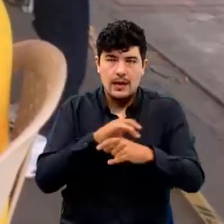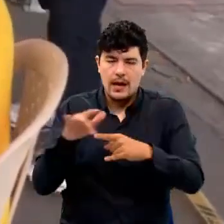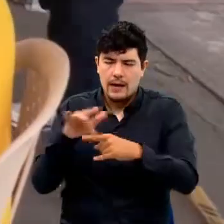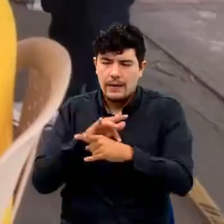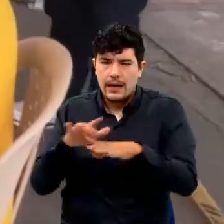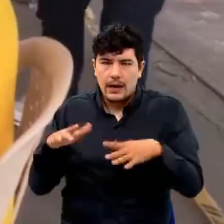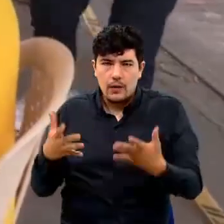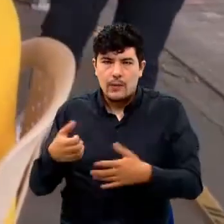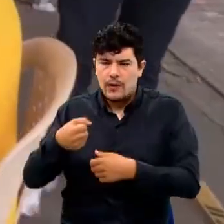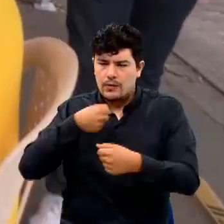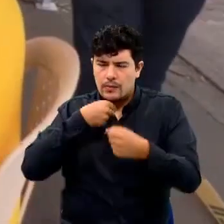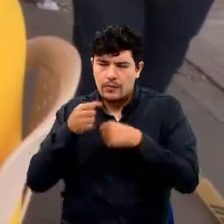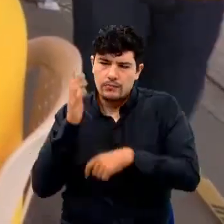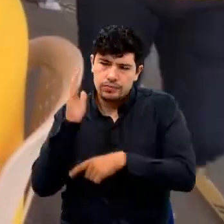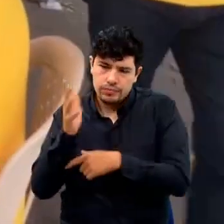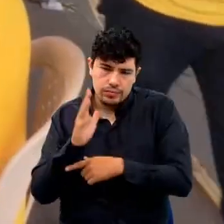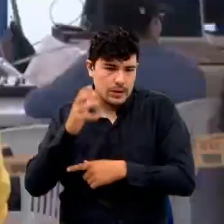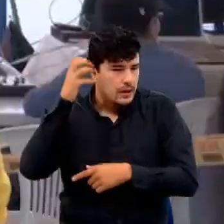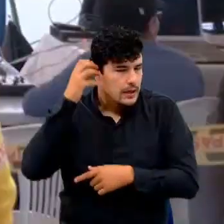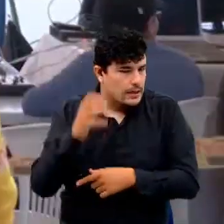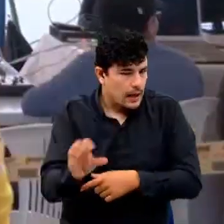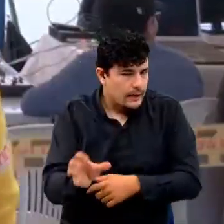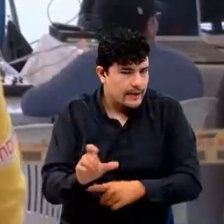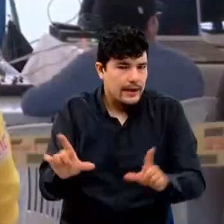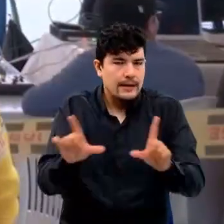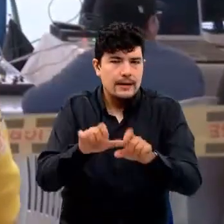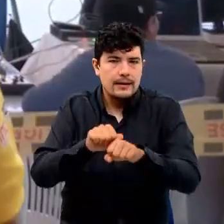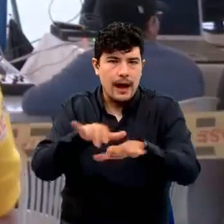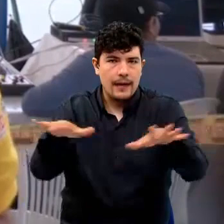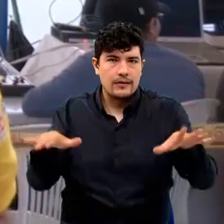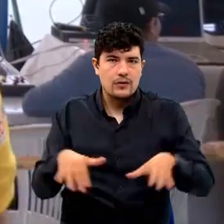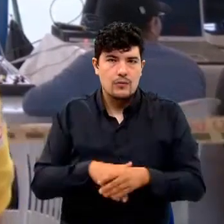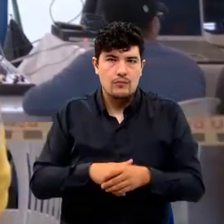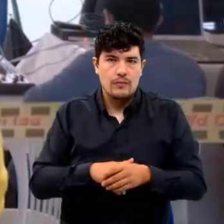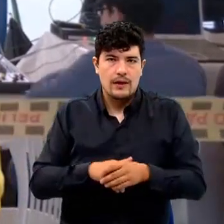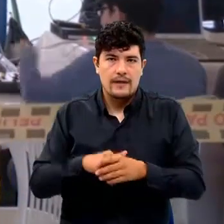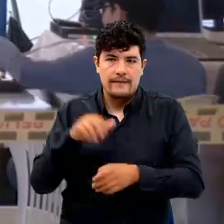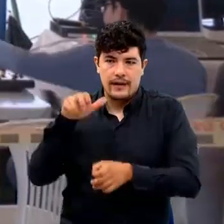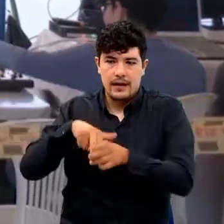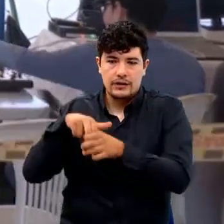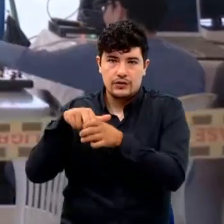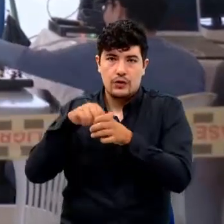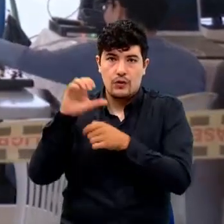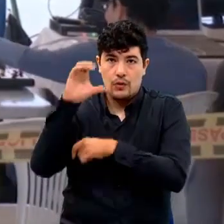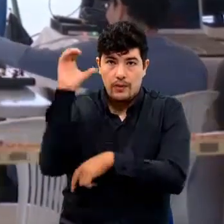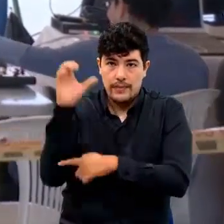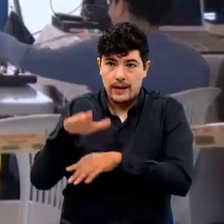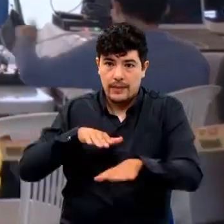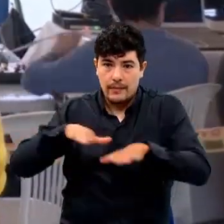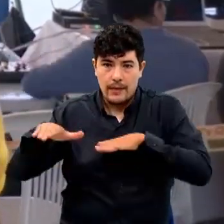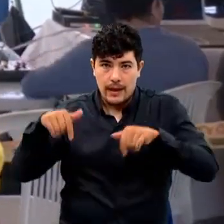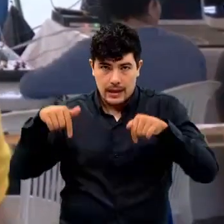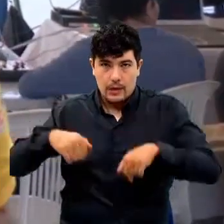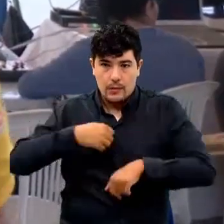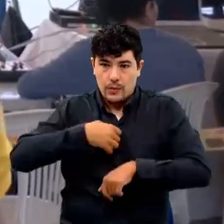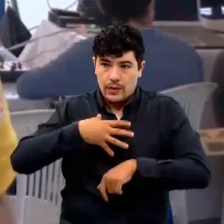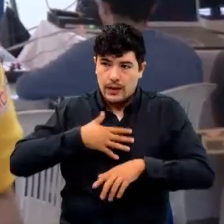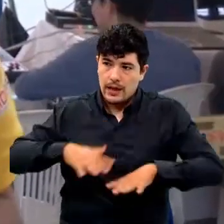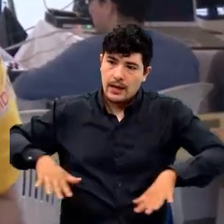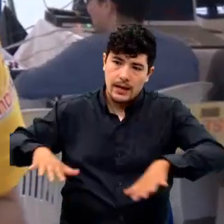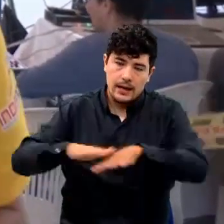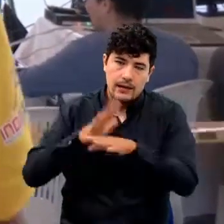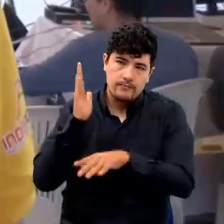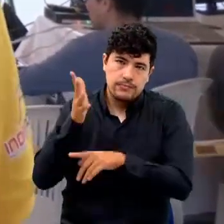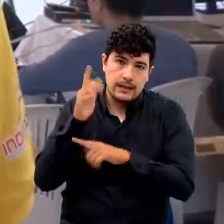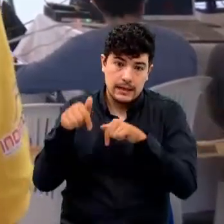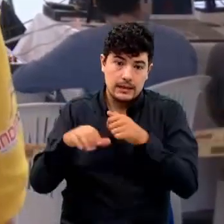través de un micrófono, a través de la radio, a través de la televisión o estos espacios que nos brinda la Federación Colombiana de Patinaje. Y qué bueno hablar de Cúcuta hoy que tenemos la